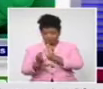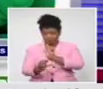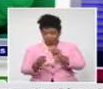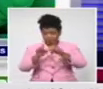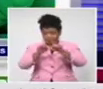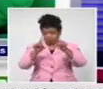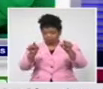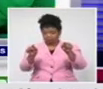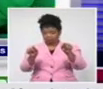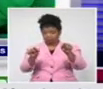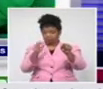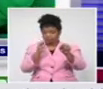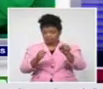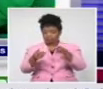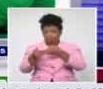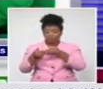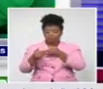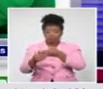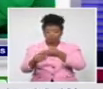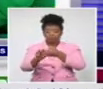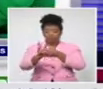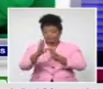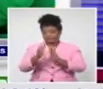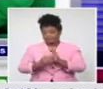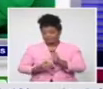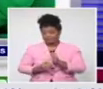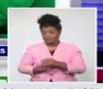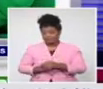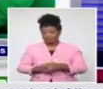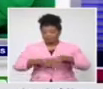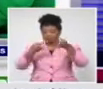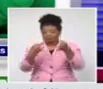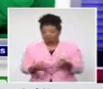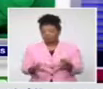desde hace más de 3 meses, pues autóctono,